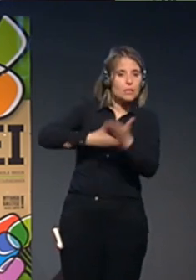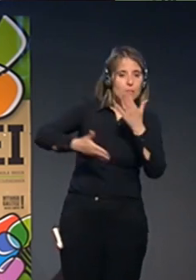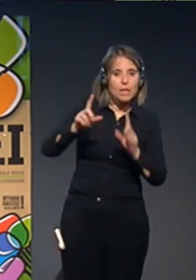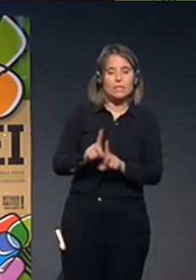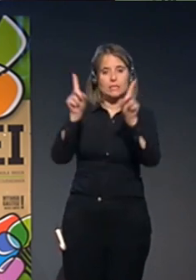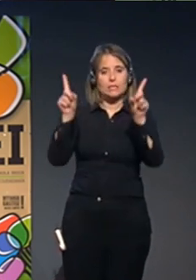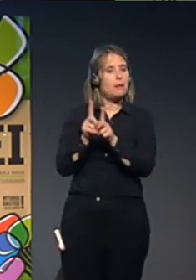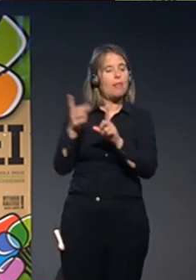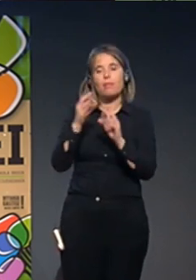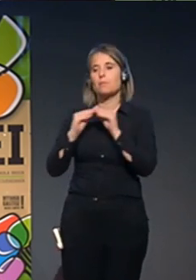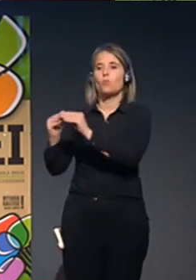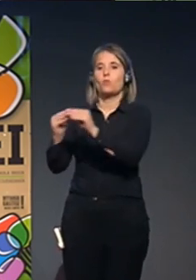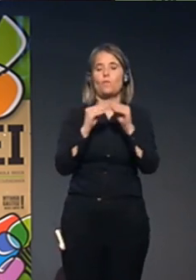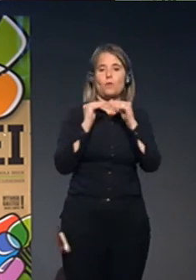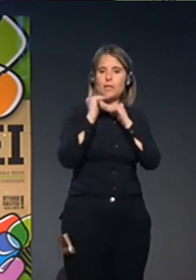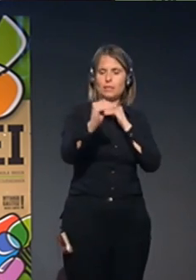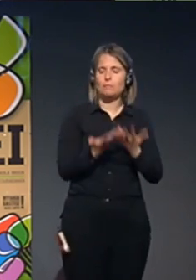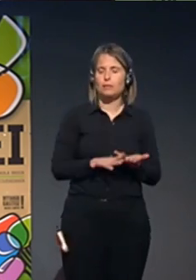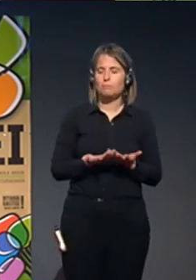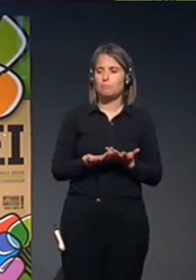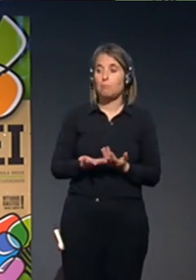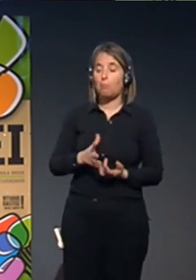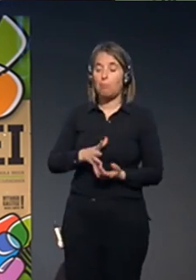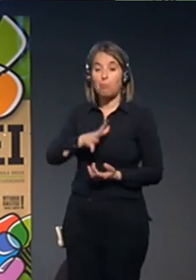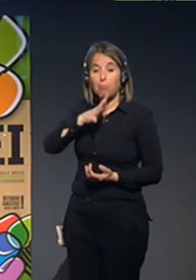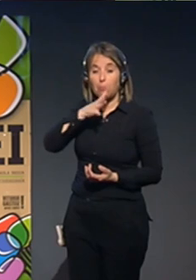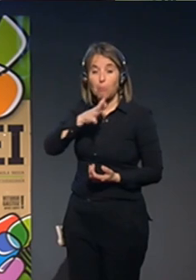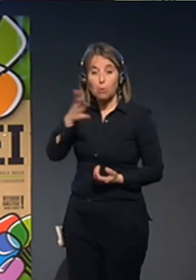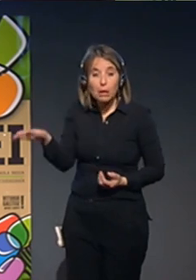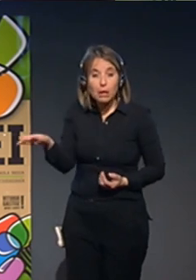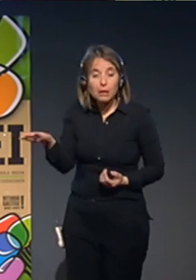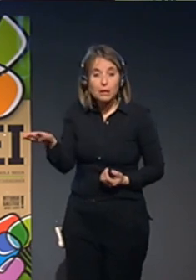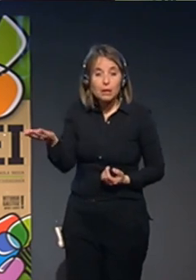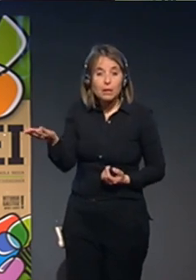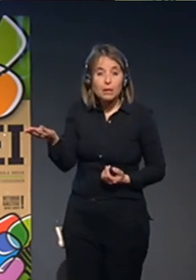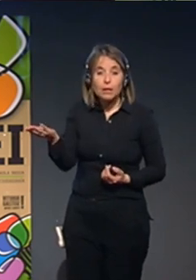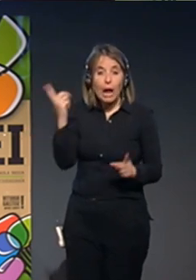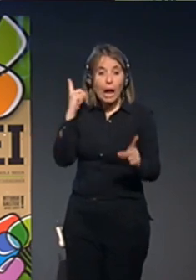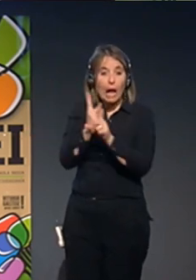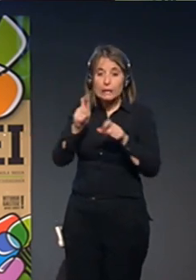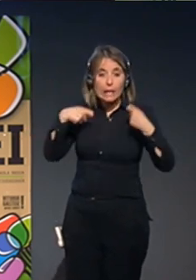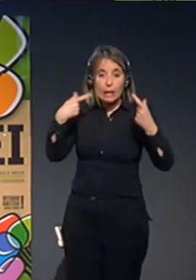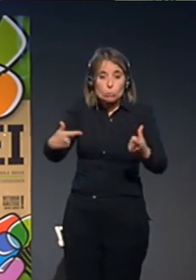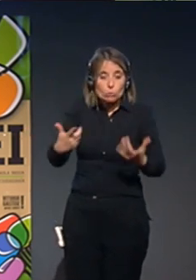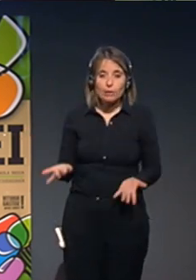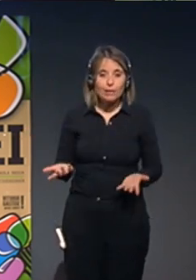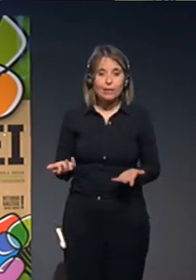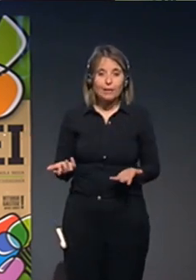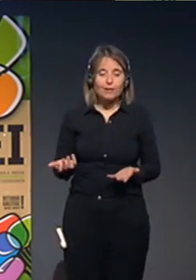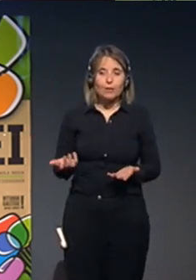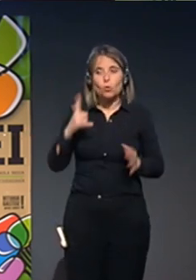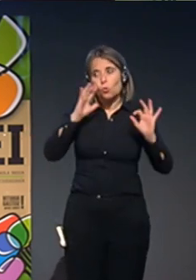sembradas tienen que ser uniforme y estable Por qué es antinatural pero se hace Por eso te digo